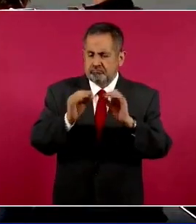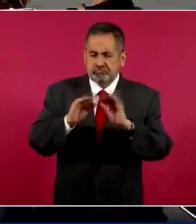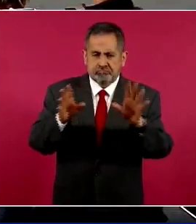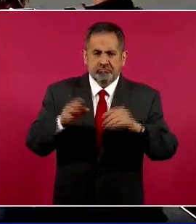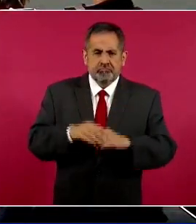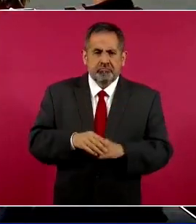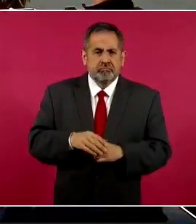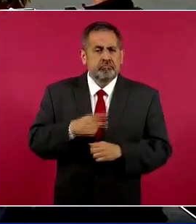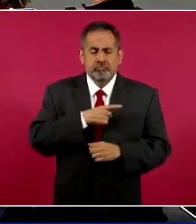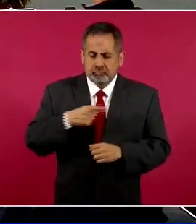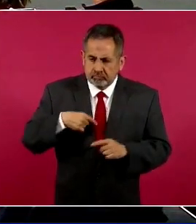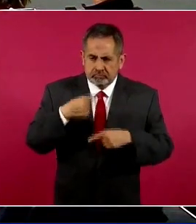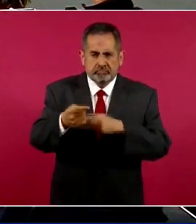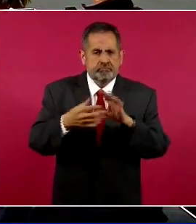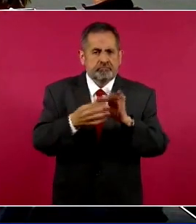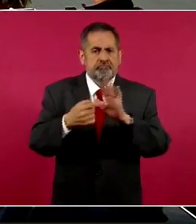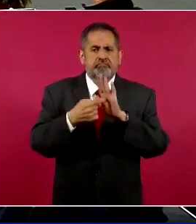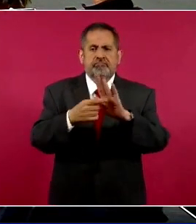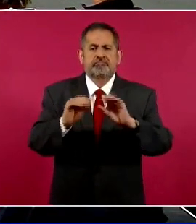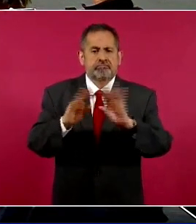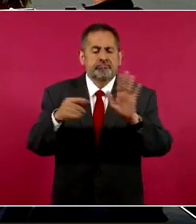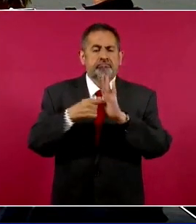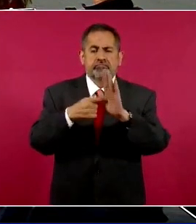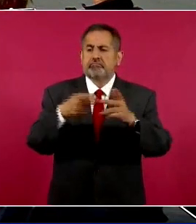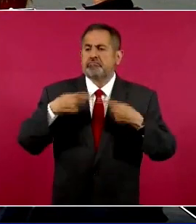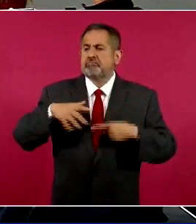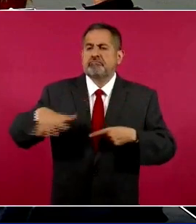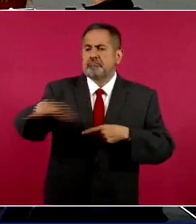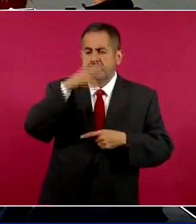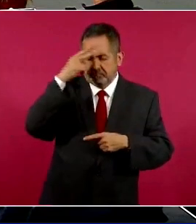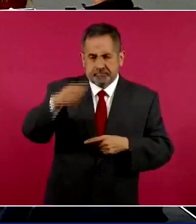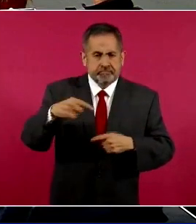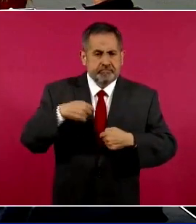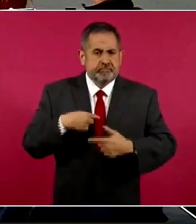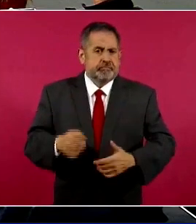que le debo una explicación al pueblo de México.